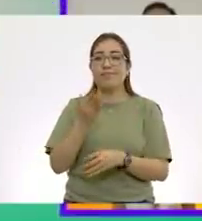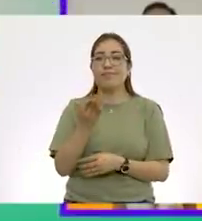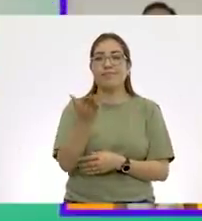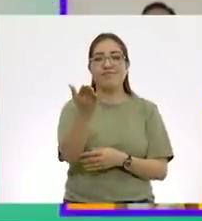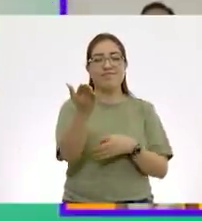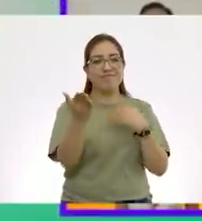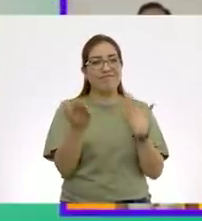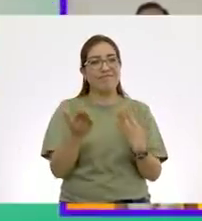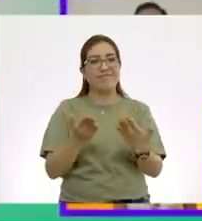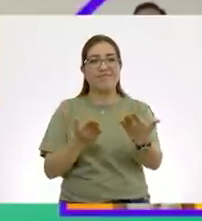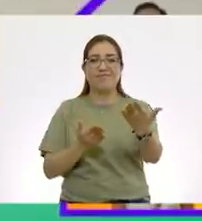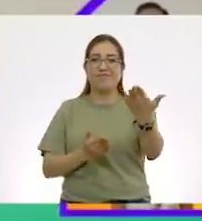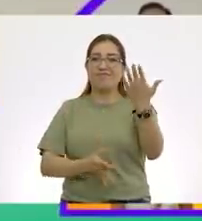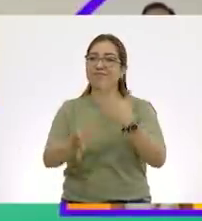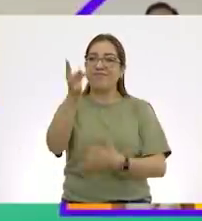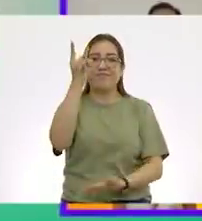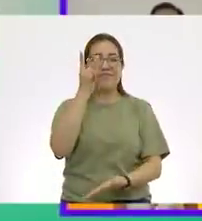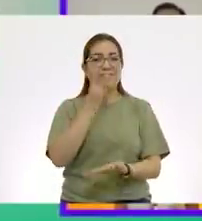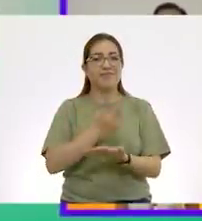¡Gracias!